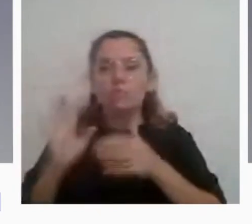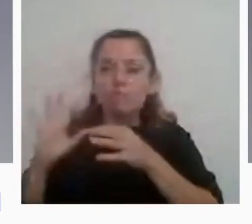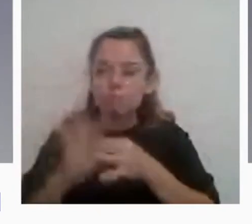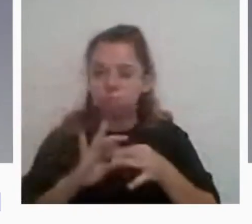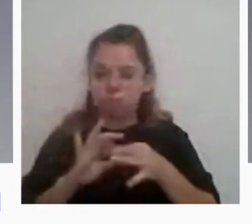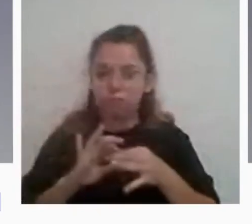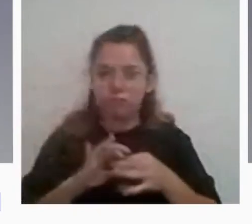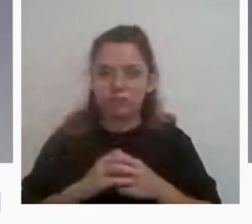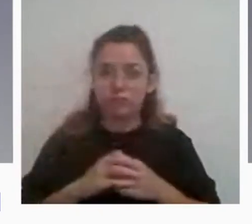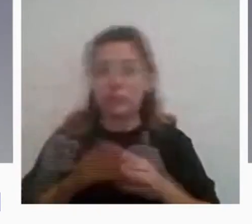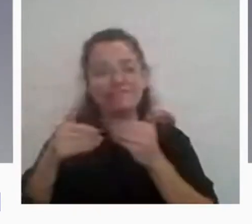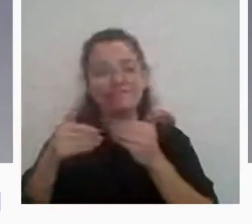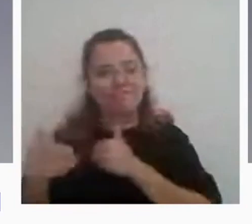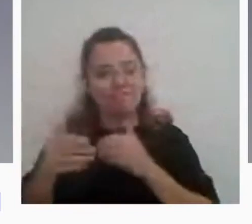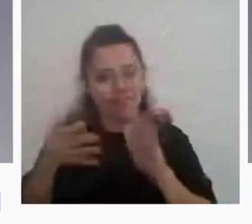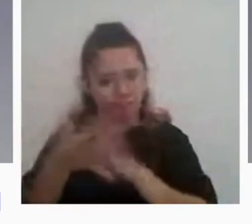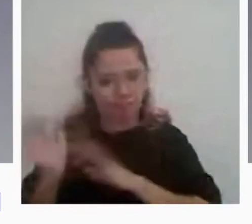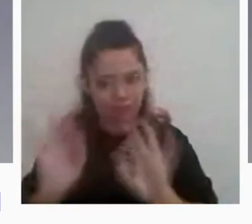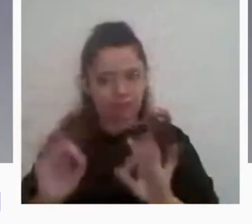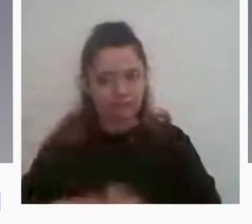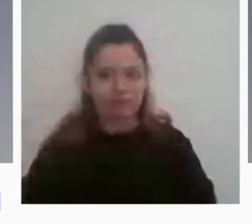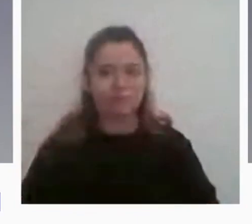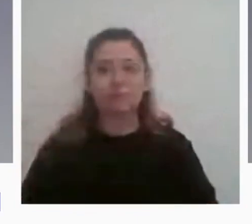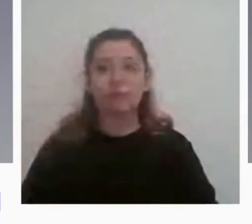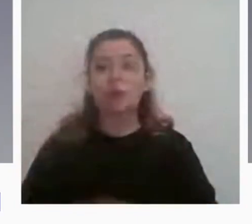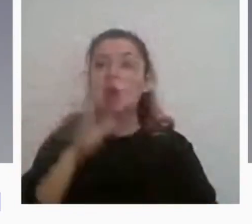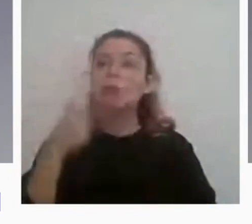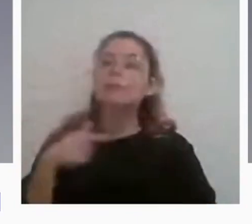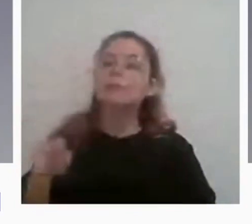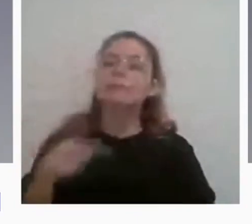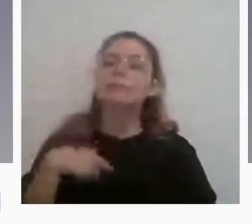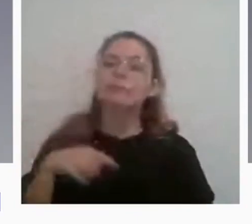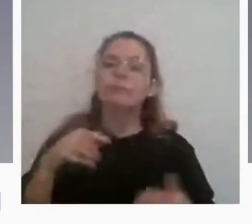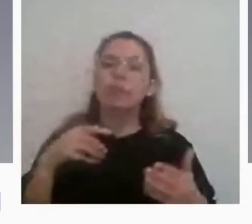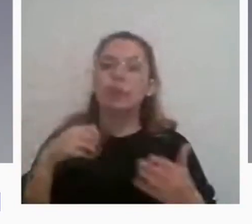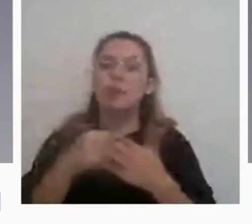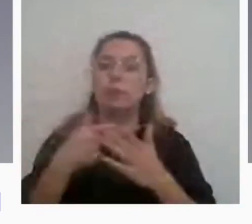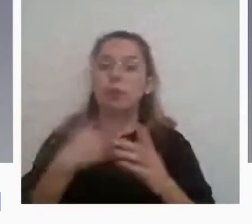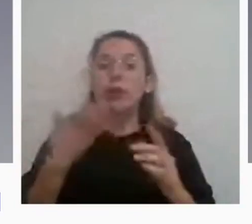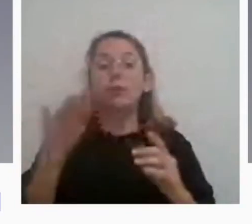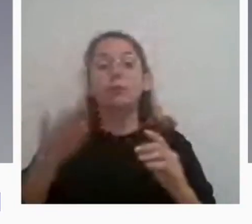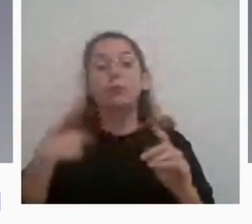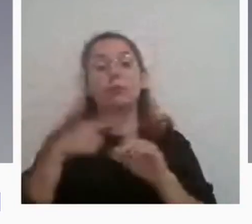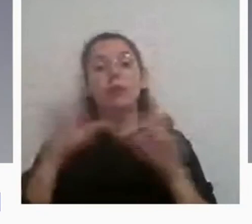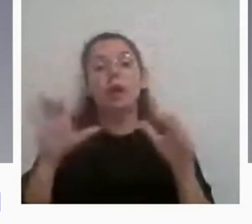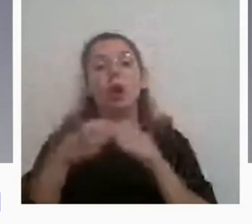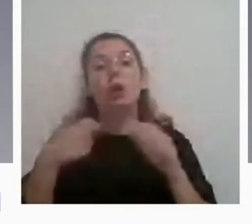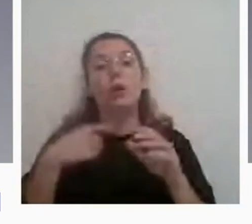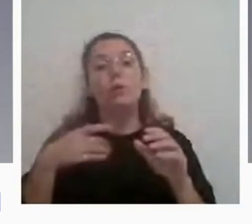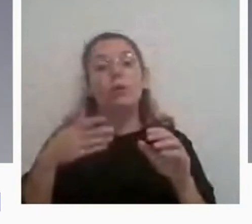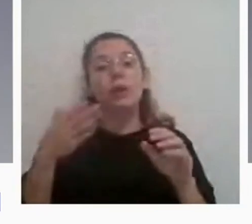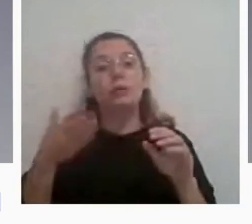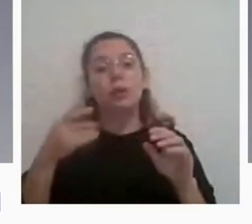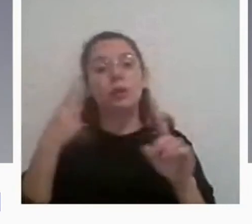lo futuro. Porque este impacto es relevante no solamente para las propias comunidades a las que se dirigen estas políticas